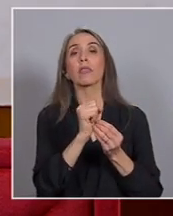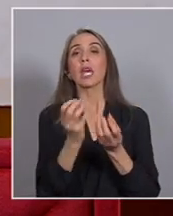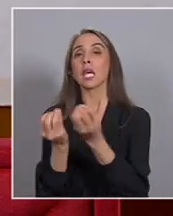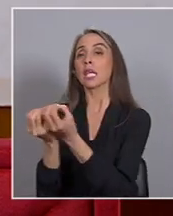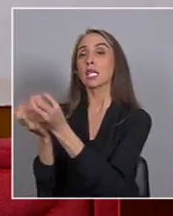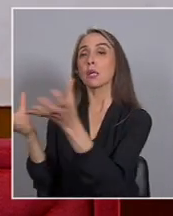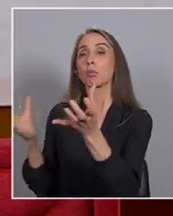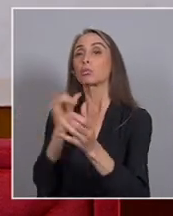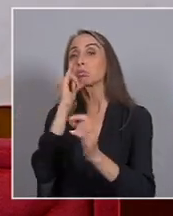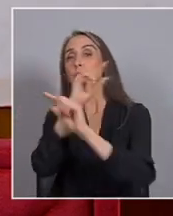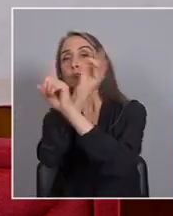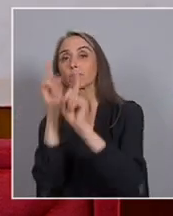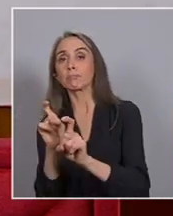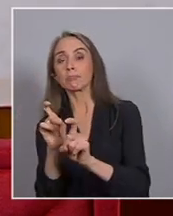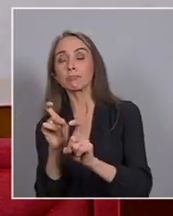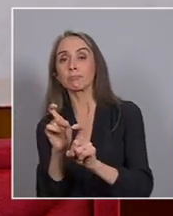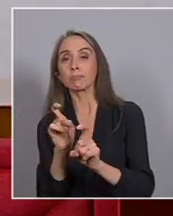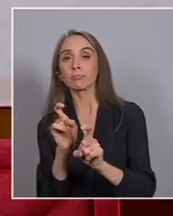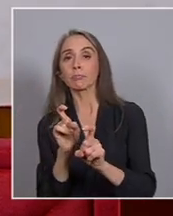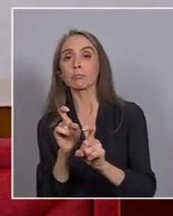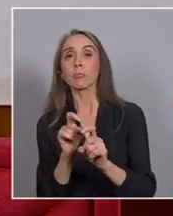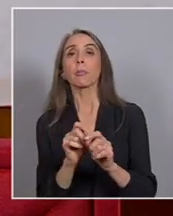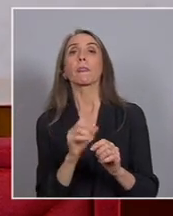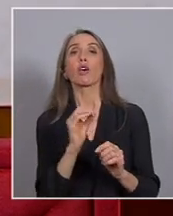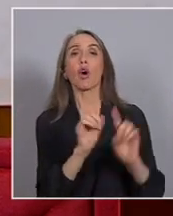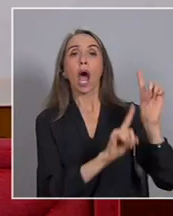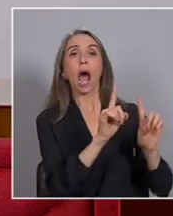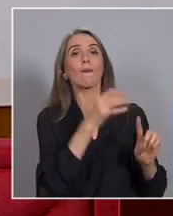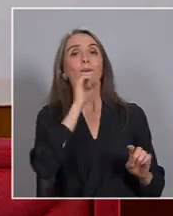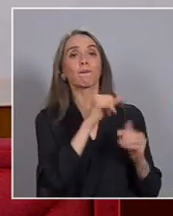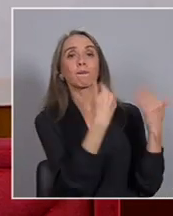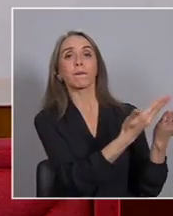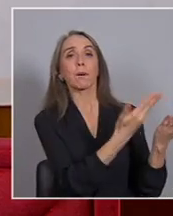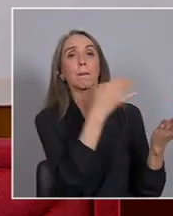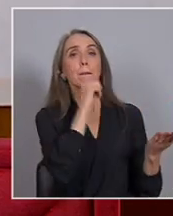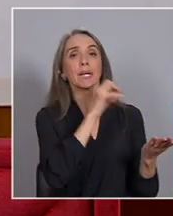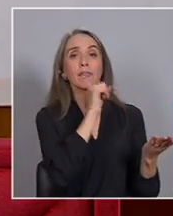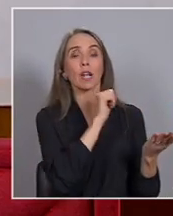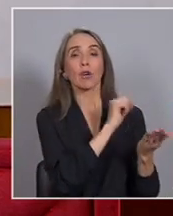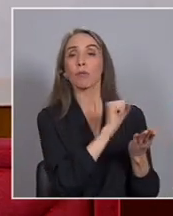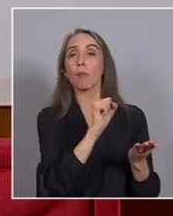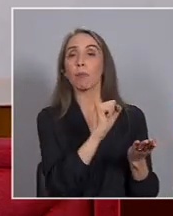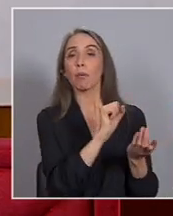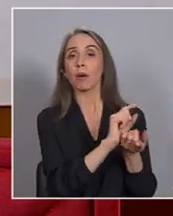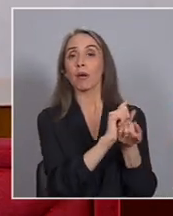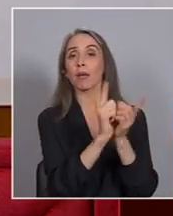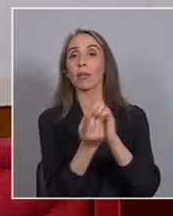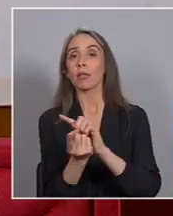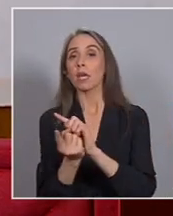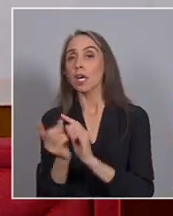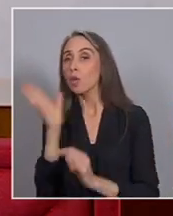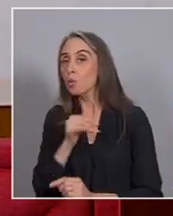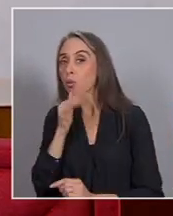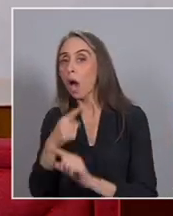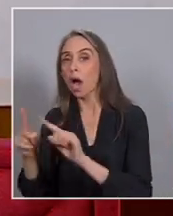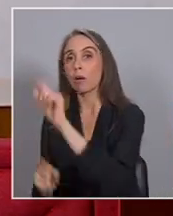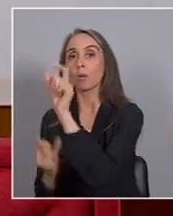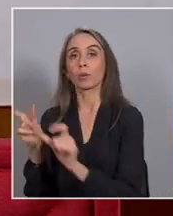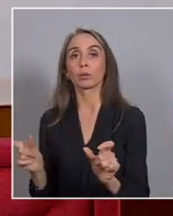muchos. Ni las ventajas y privilegios de algunos se pueden sustentar en las precariedades de